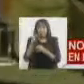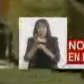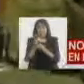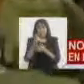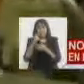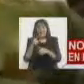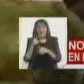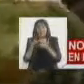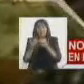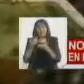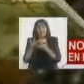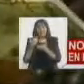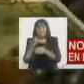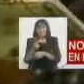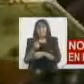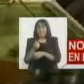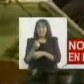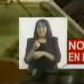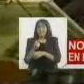que supuestamente